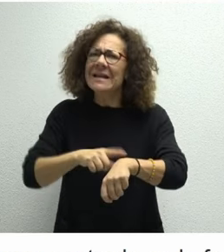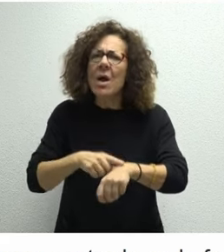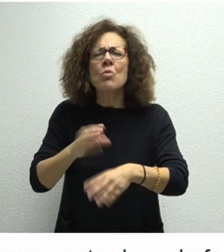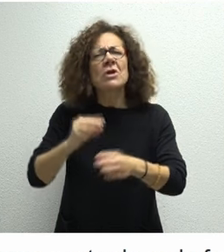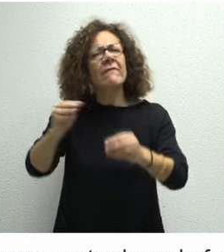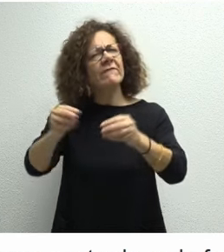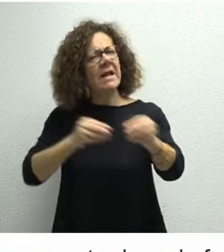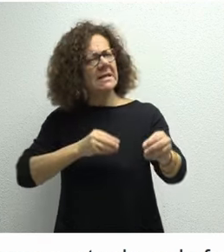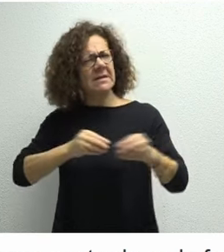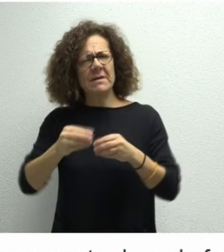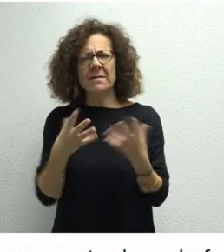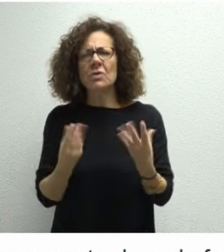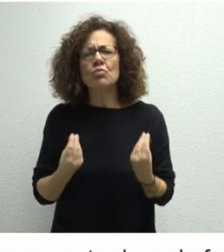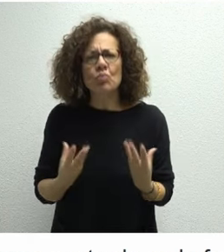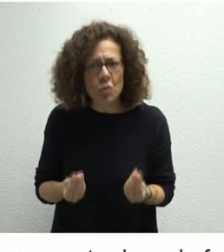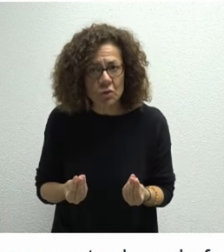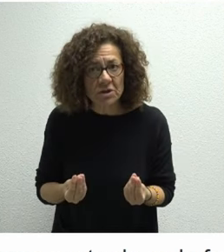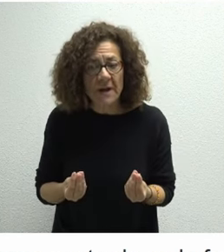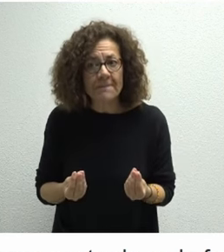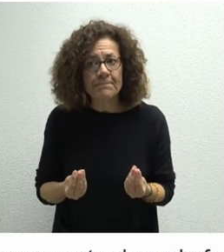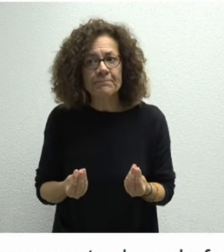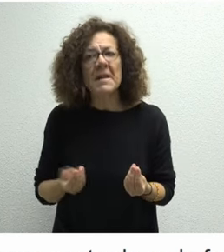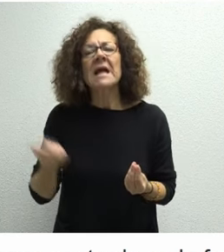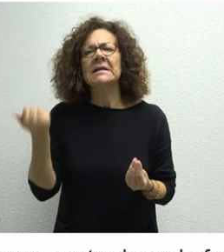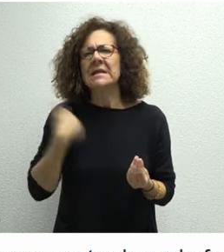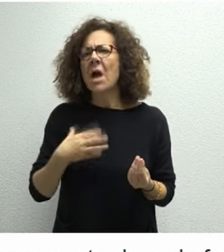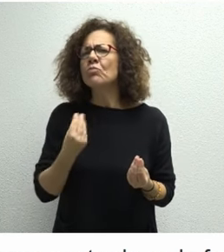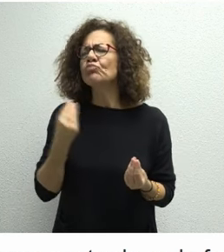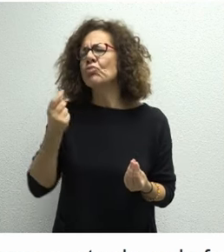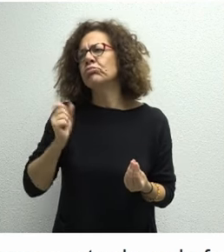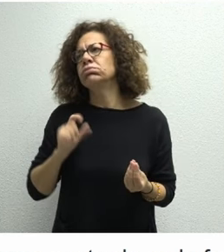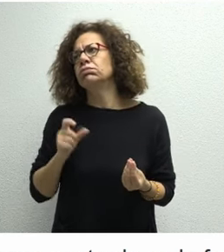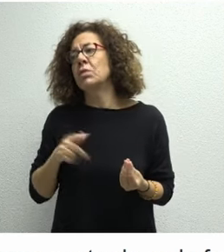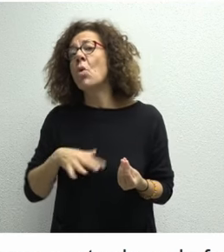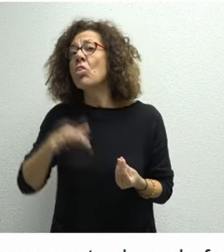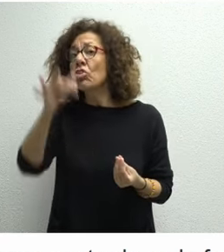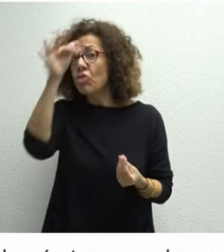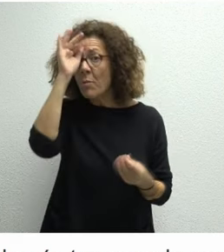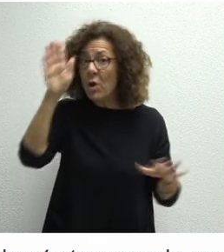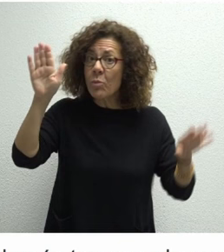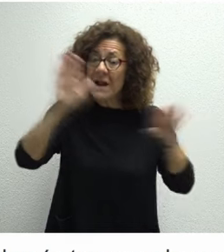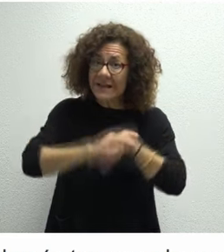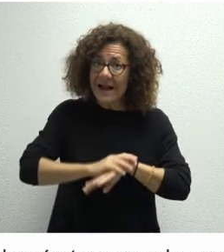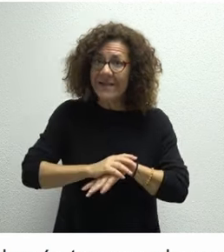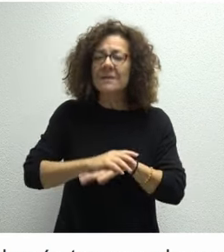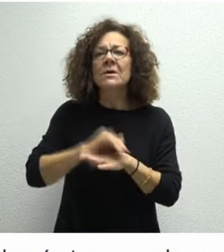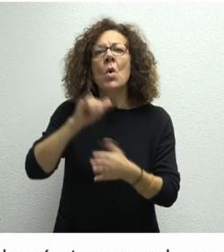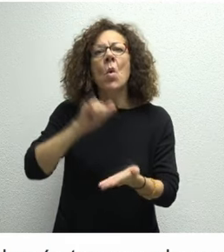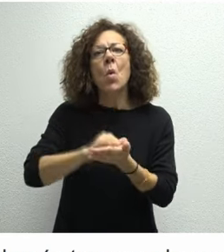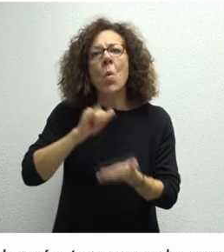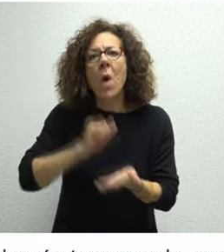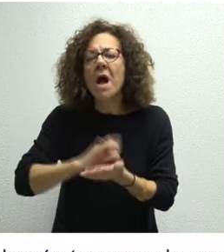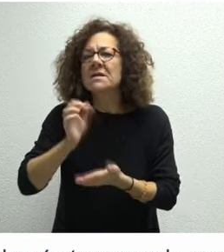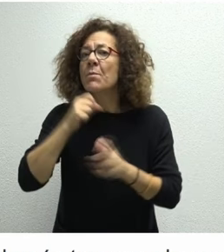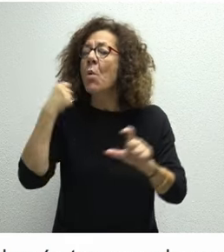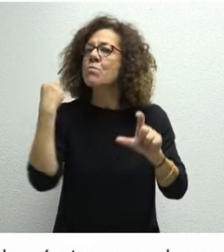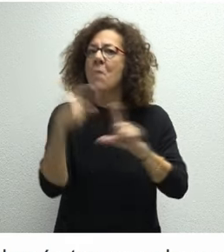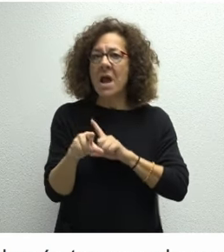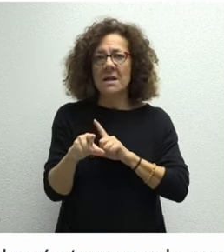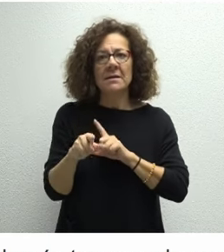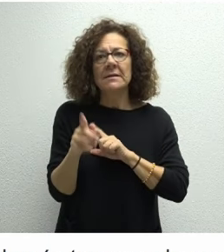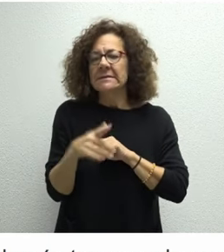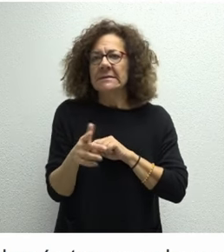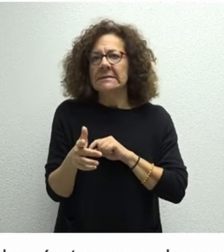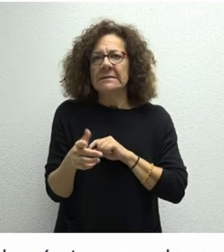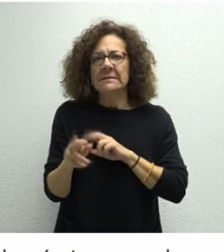flexibilidad y bueno han sido ya muchas las veces que un domingo por la tarde hemos enviado un WhatsApp o un mail y hemos obtenido